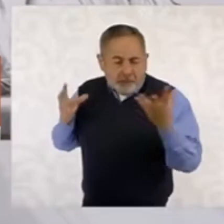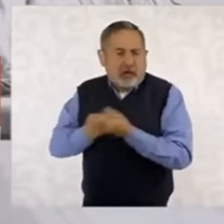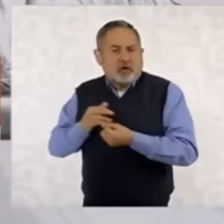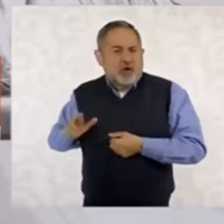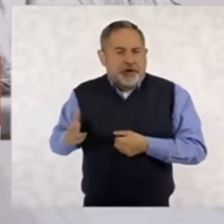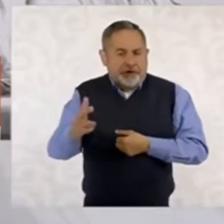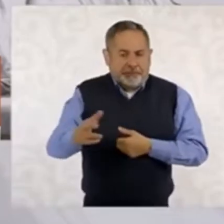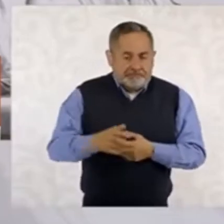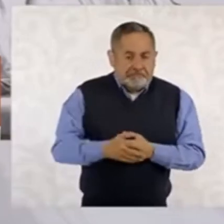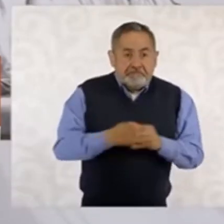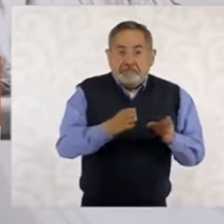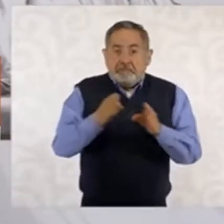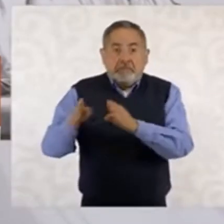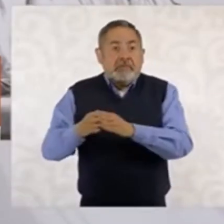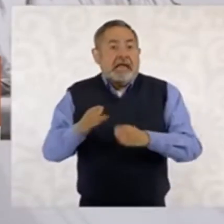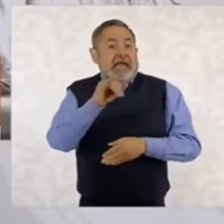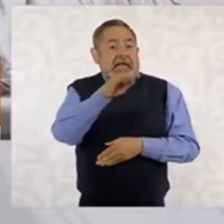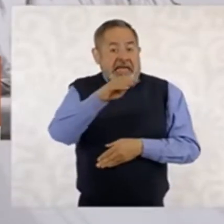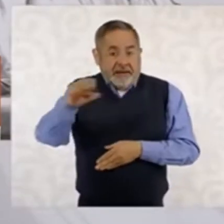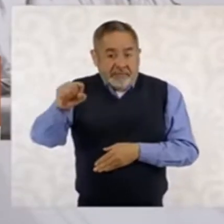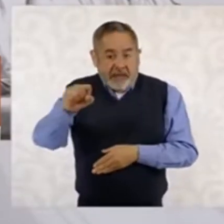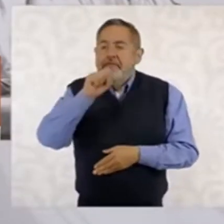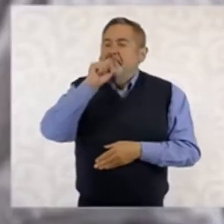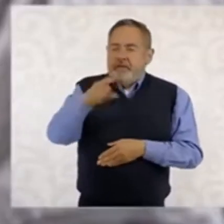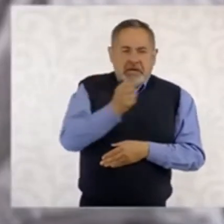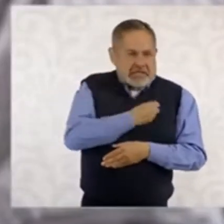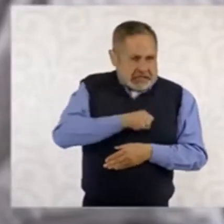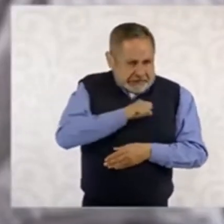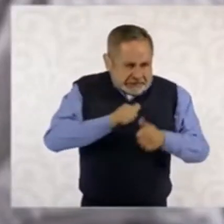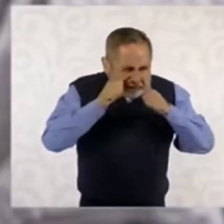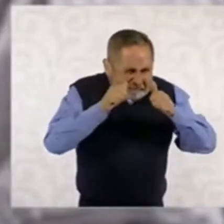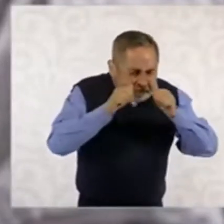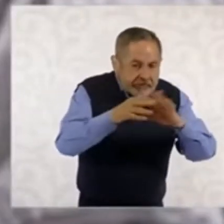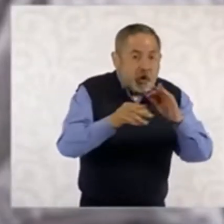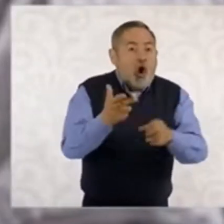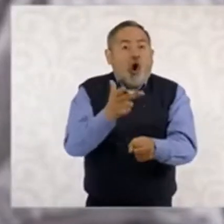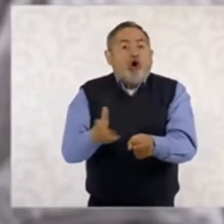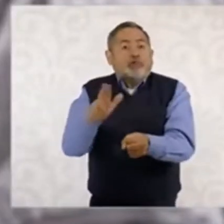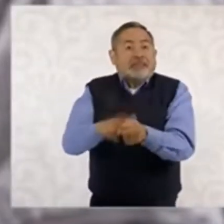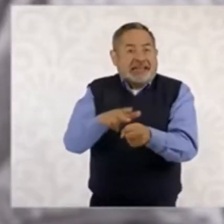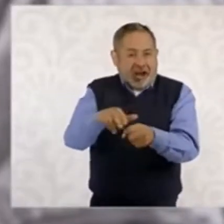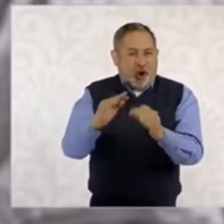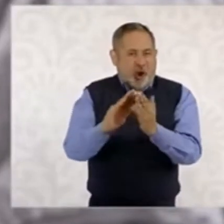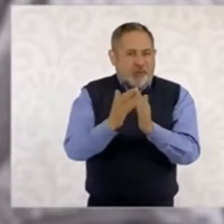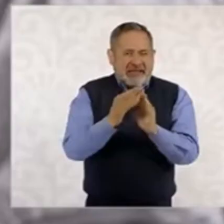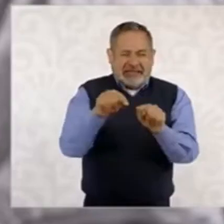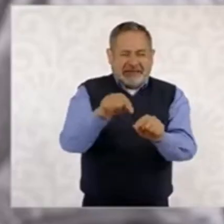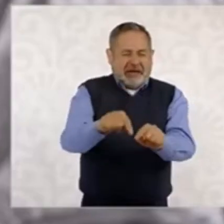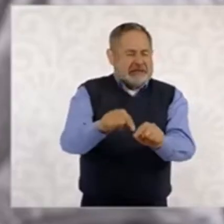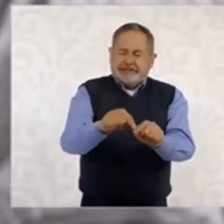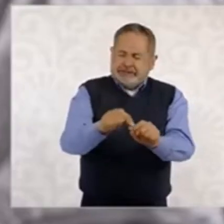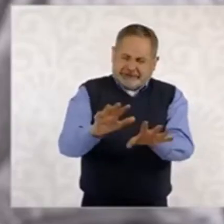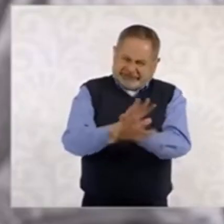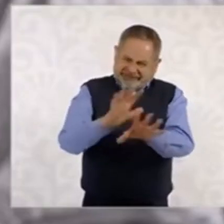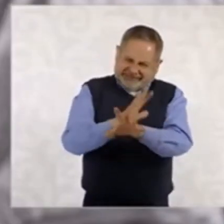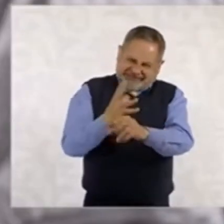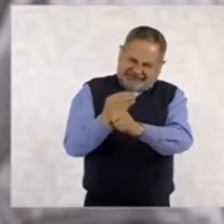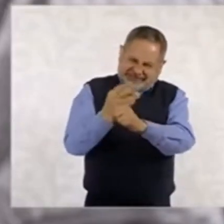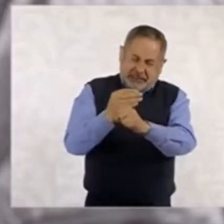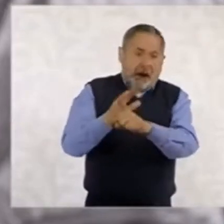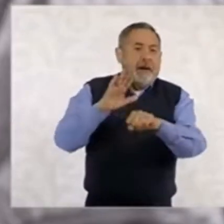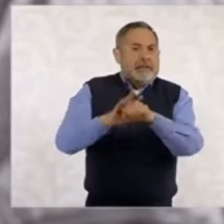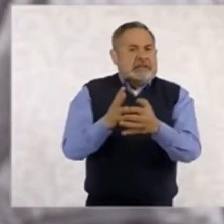Bienestar mejorará la infraestructura y equipamiento. El actual hospital comunitario en Ures será transformado en